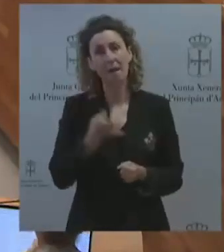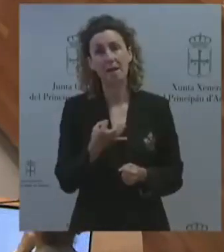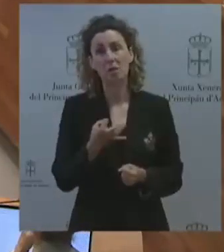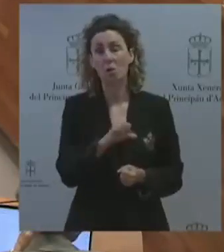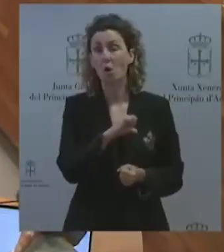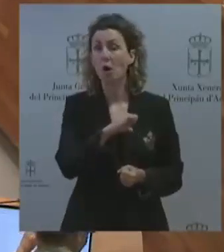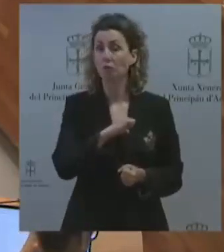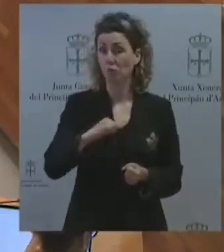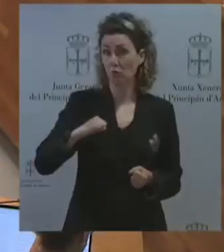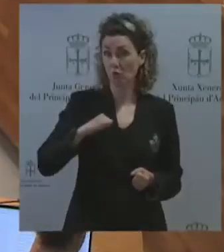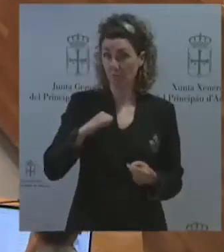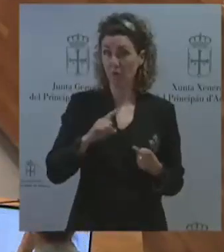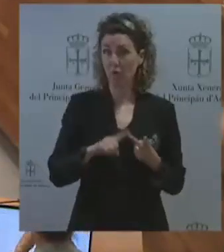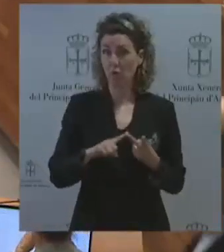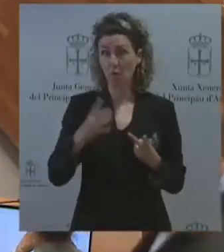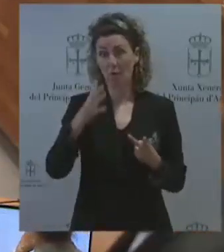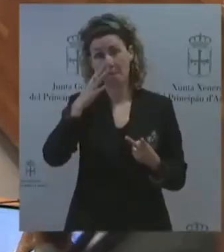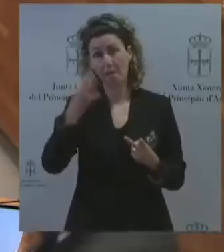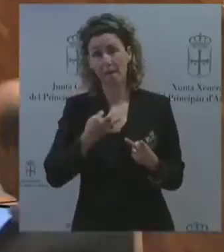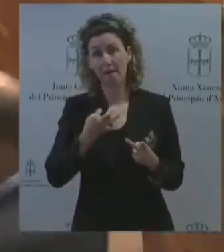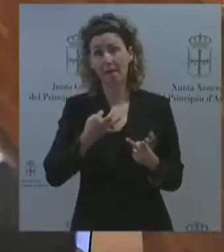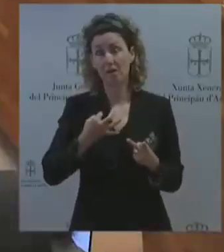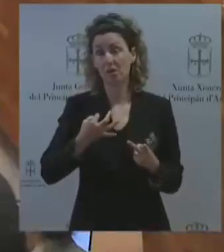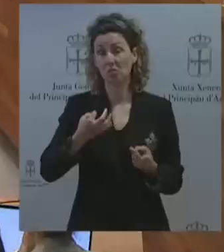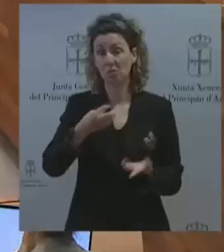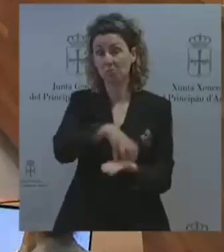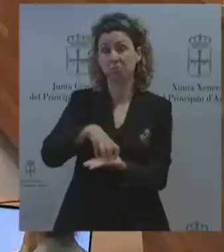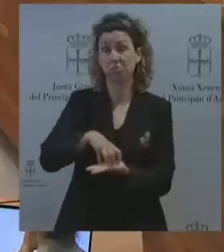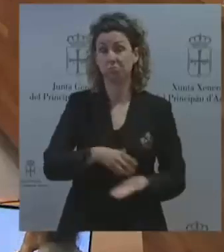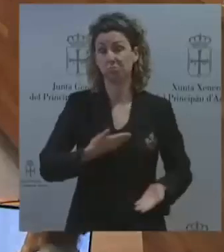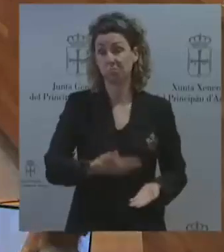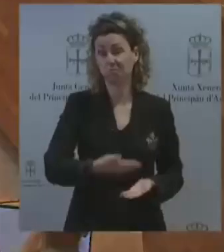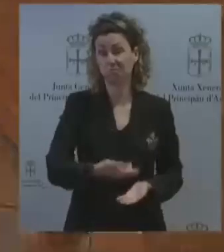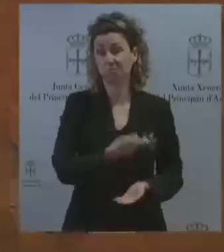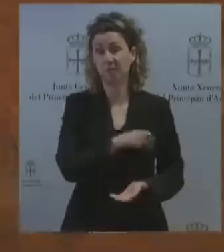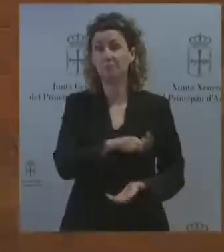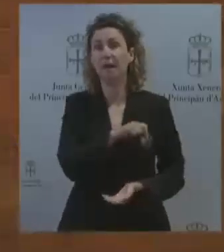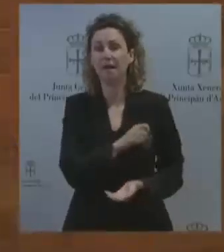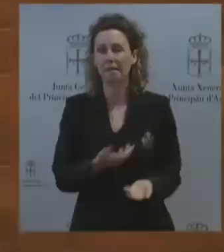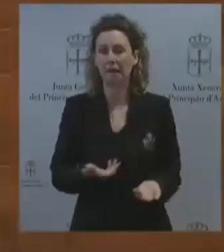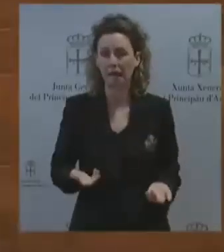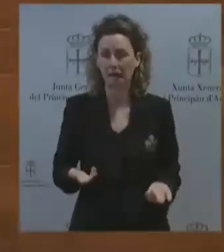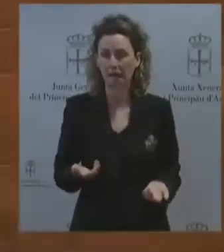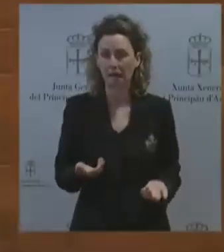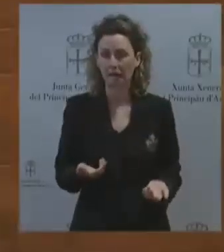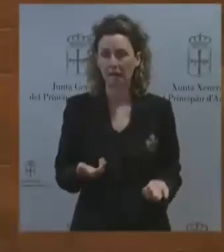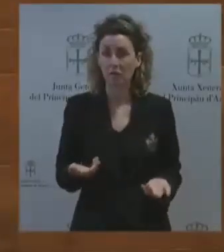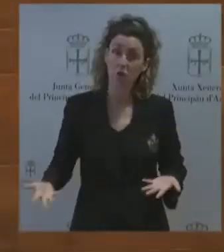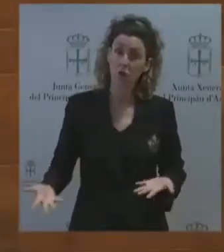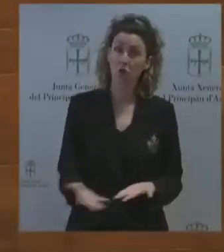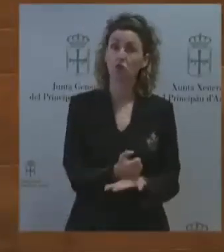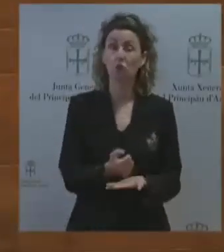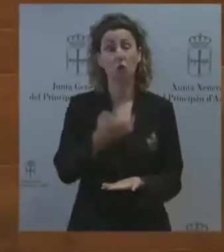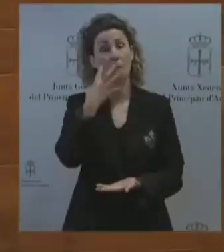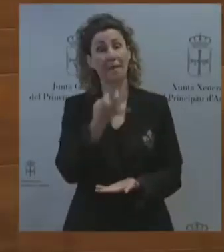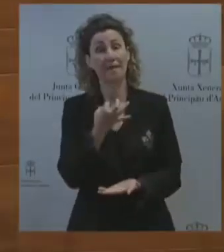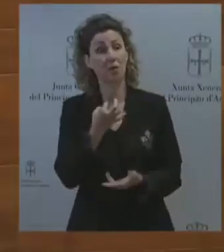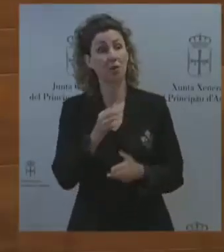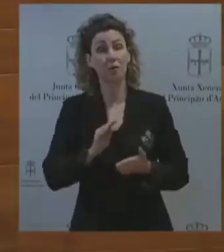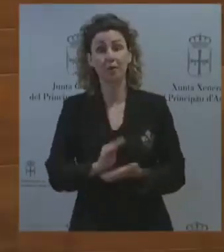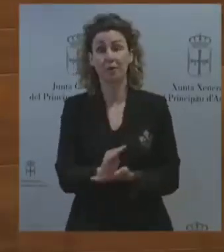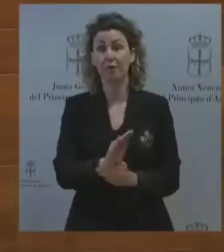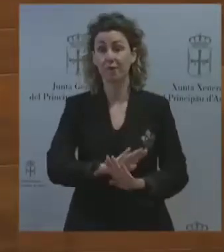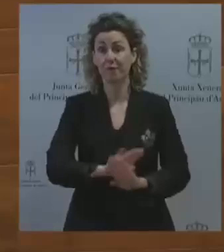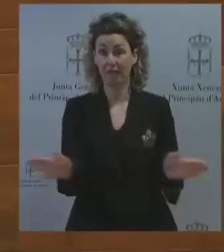de chiringuitos públicos que hay en toda España? ¿Por qué no ponemos todo eso en riesgo? ¿Por qué no ponemos en riesgo el plan estratégico de los 20.000